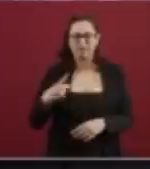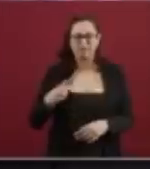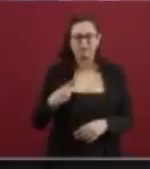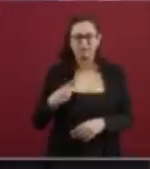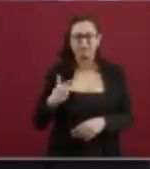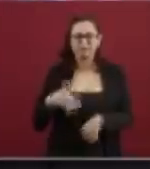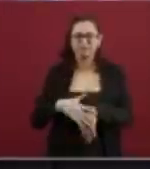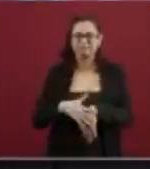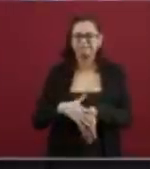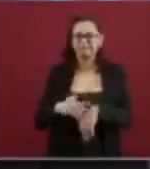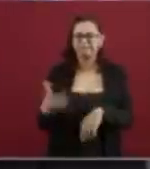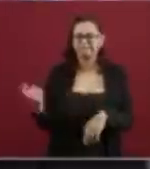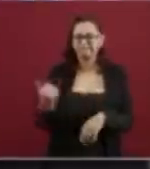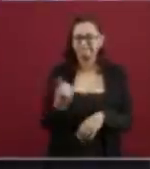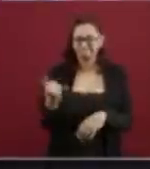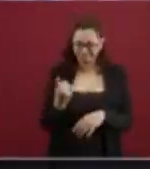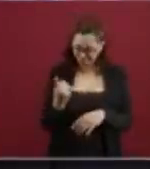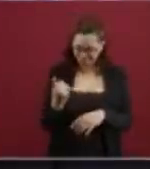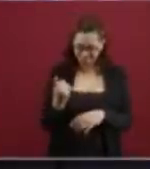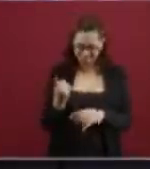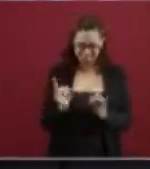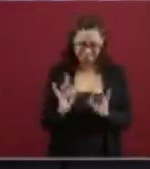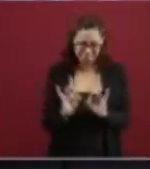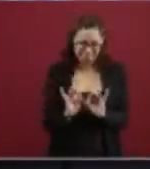pues es una situación